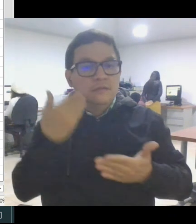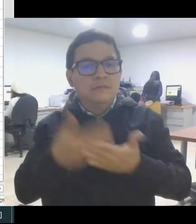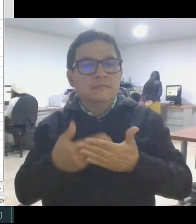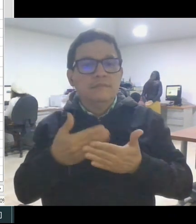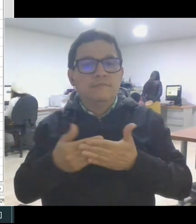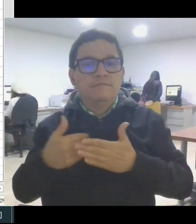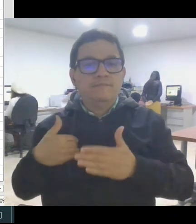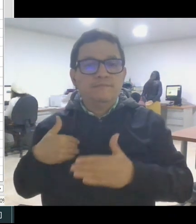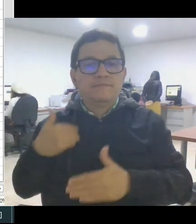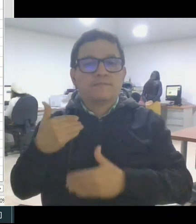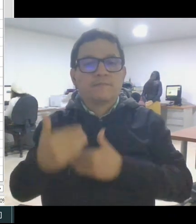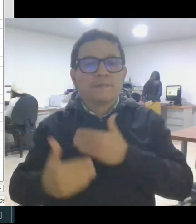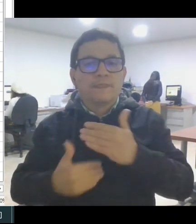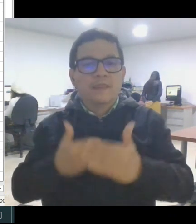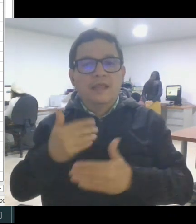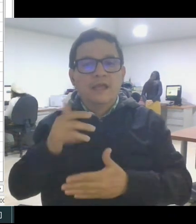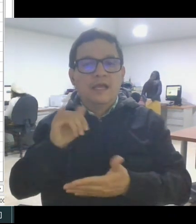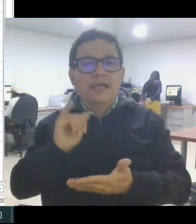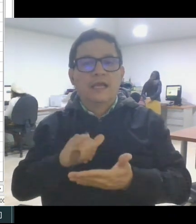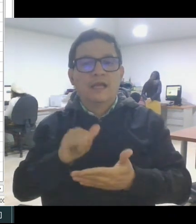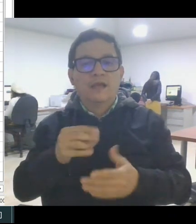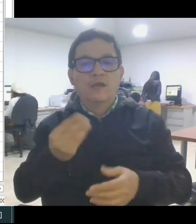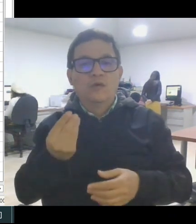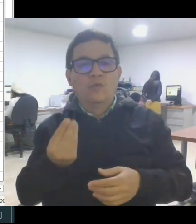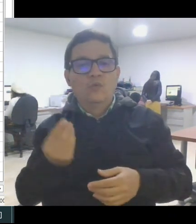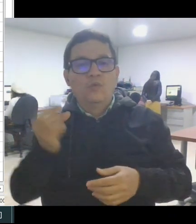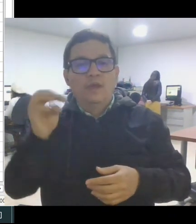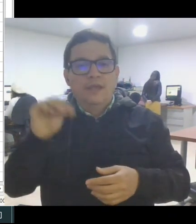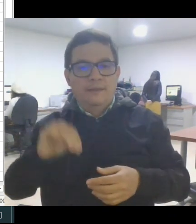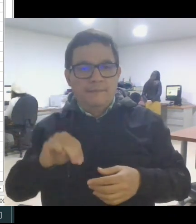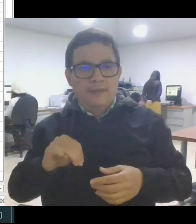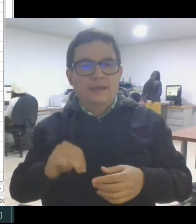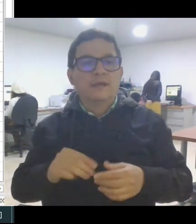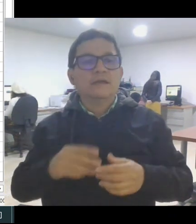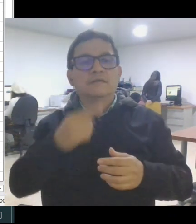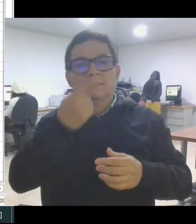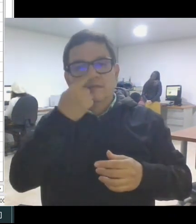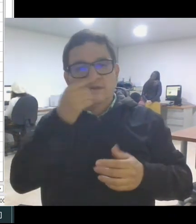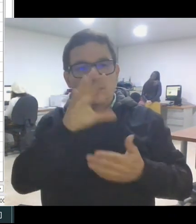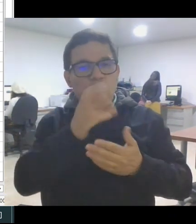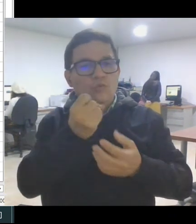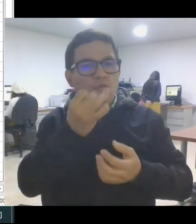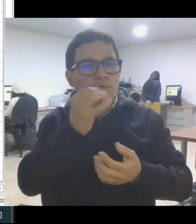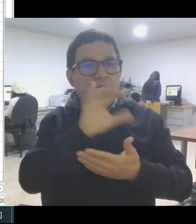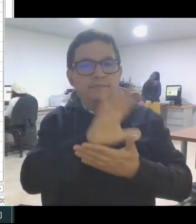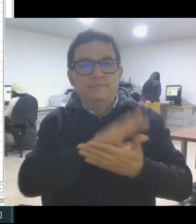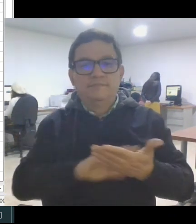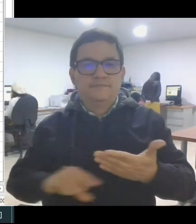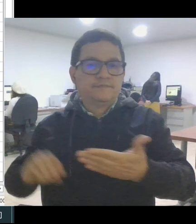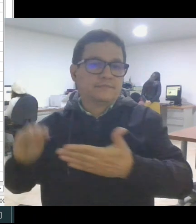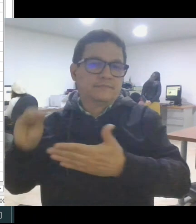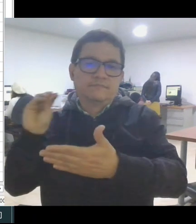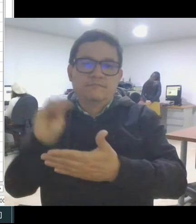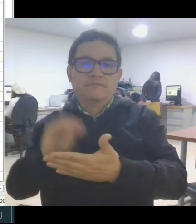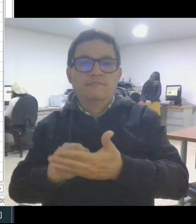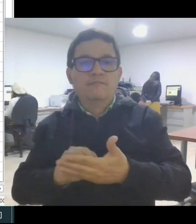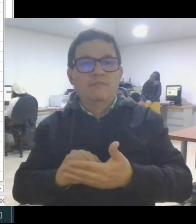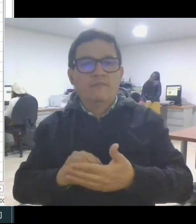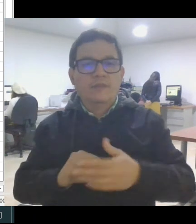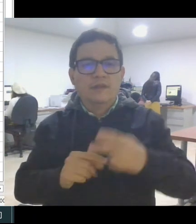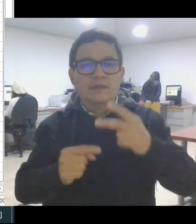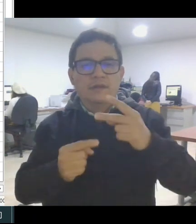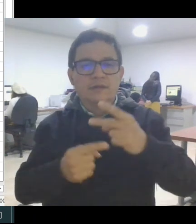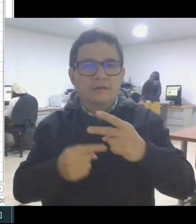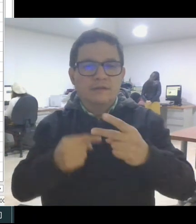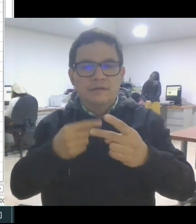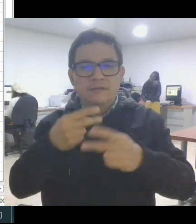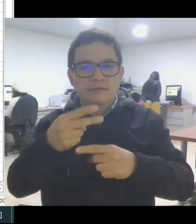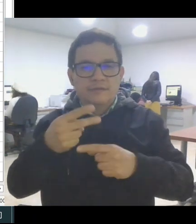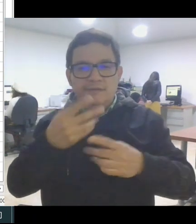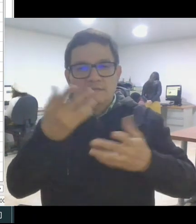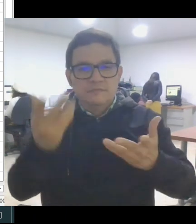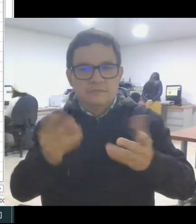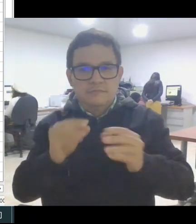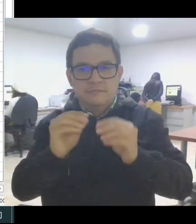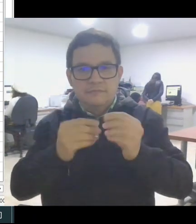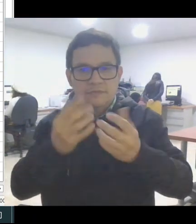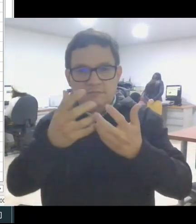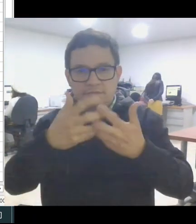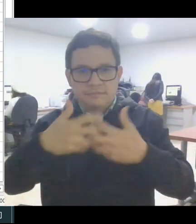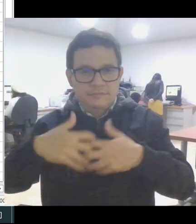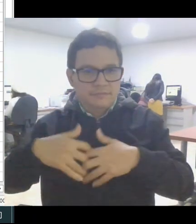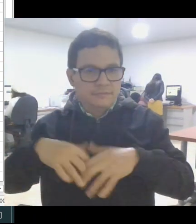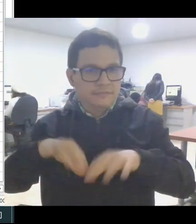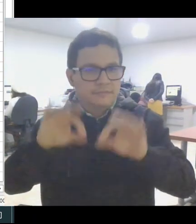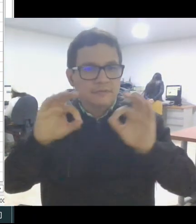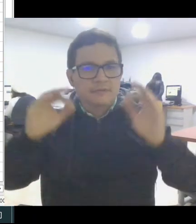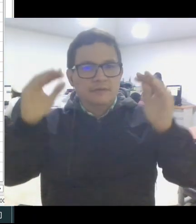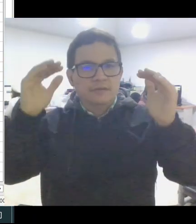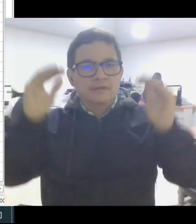en Excel QM, entonces ingresamos los valores, tenemos en cuenta nuestra desigualdad y le damos correr. Y eso